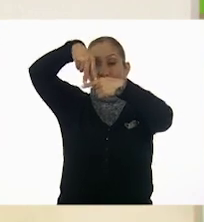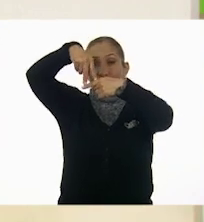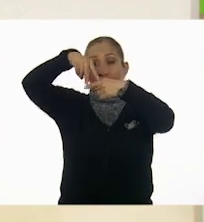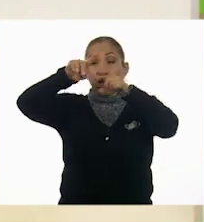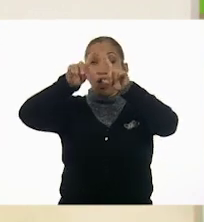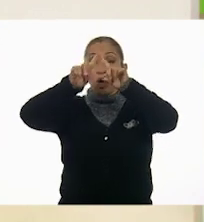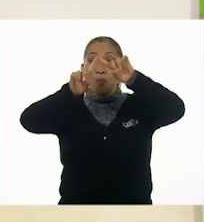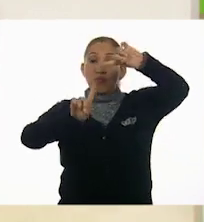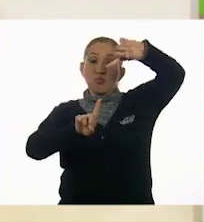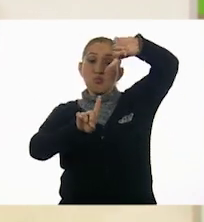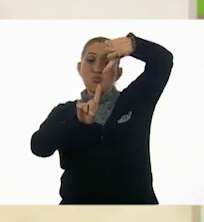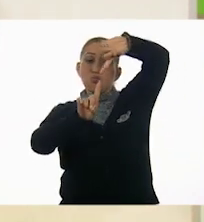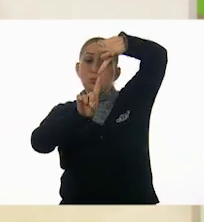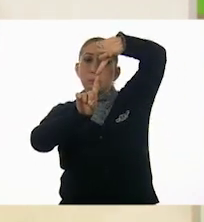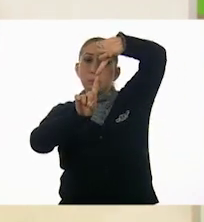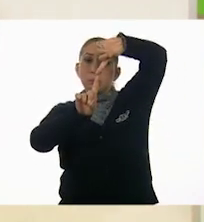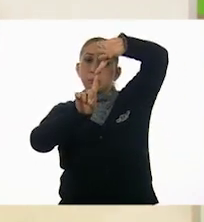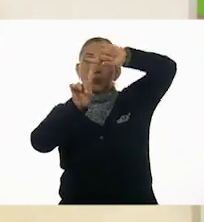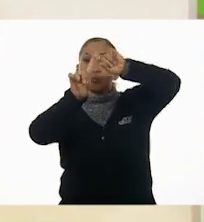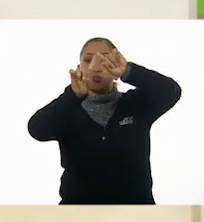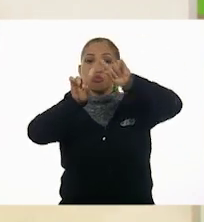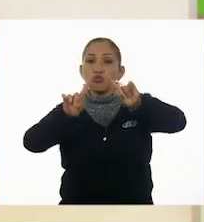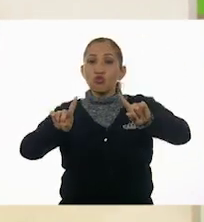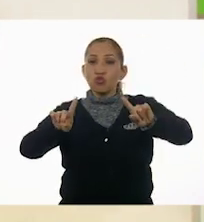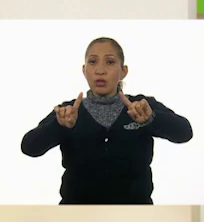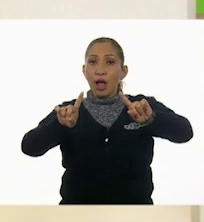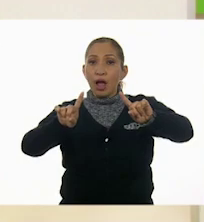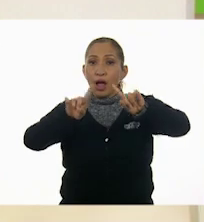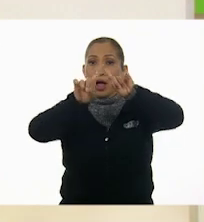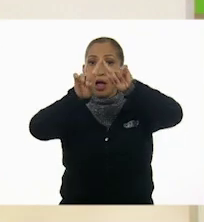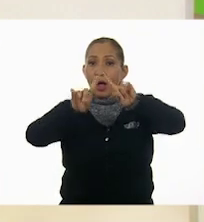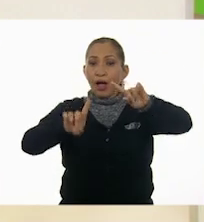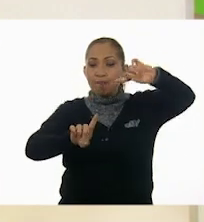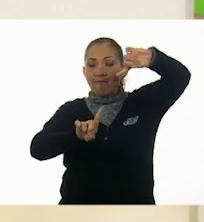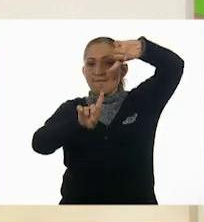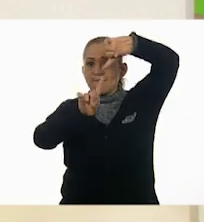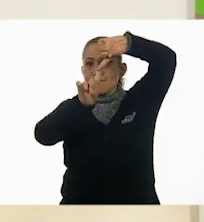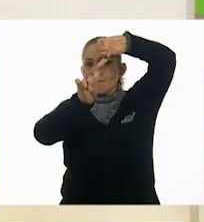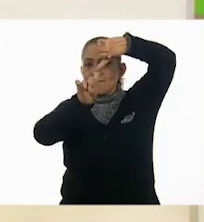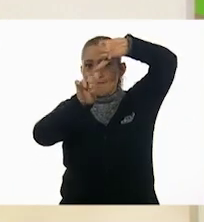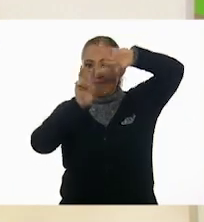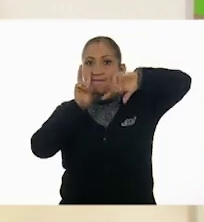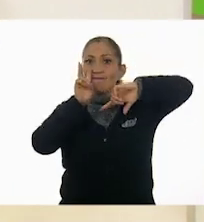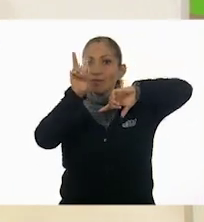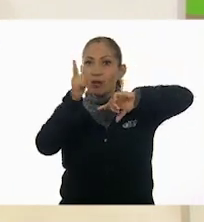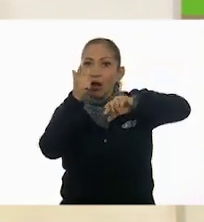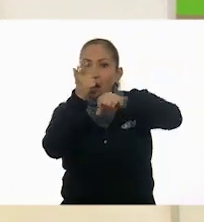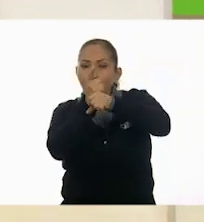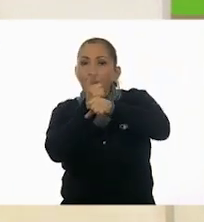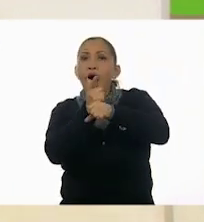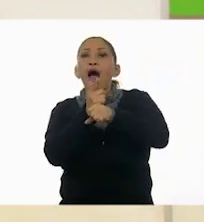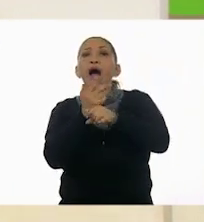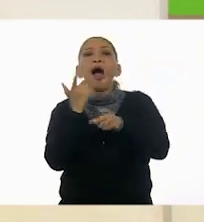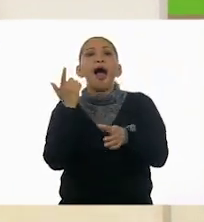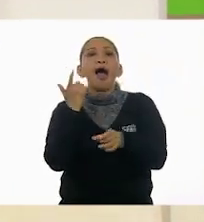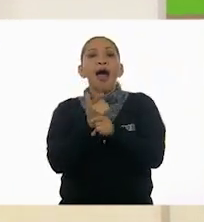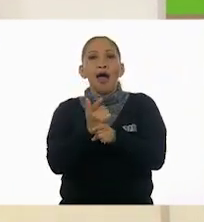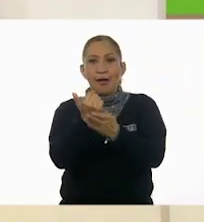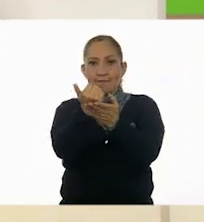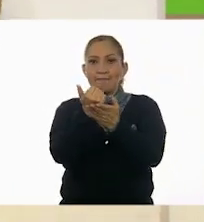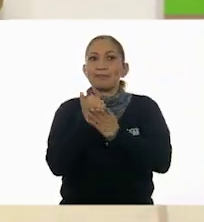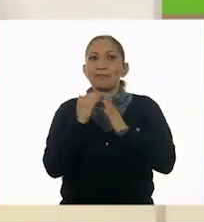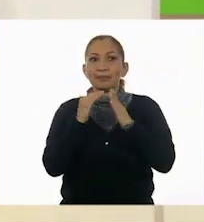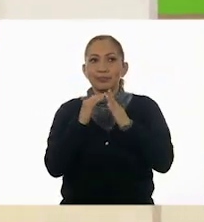triángulo. Punta con punta. Bien. Buena observación. Esa es una buena pista para que nuestras amigas y amigos nos ayuden